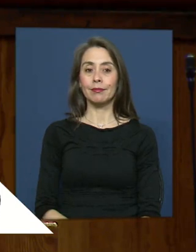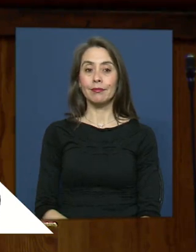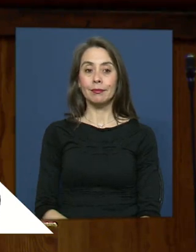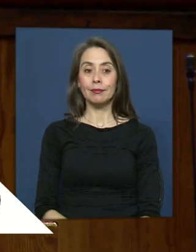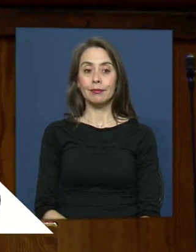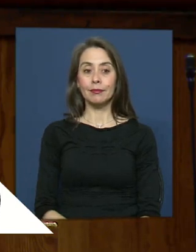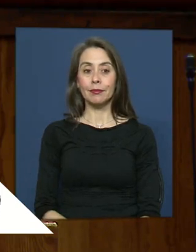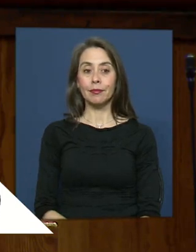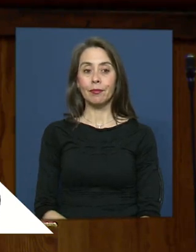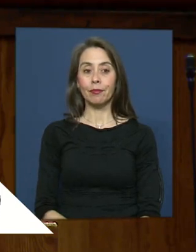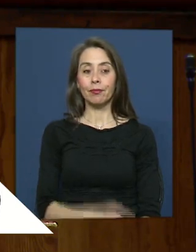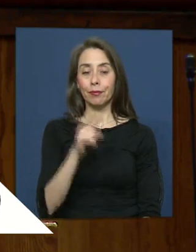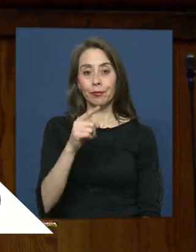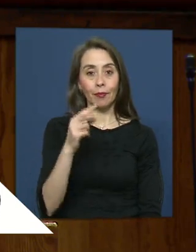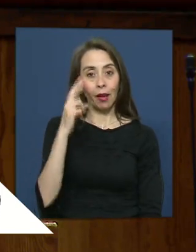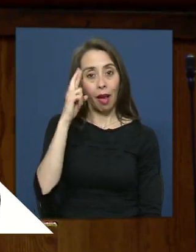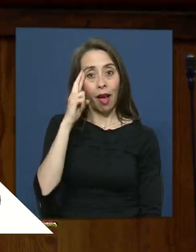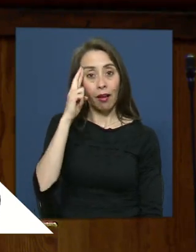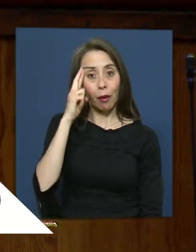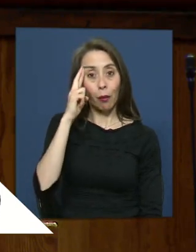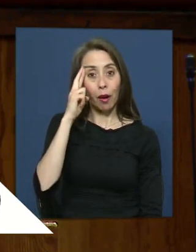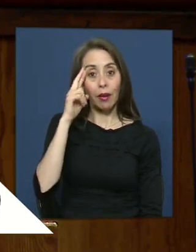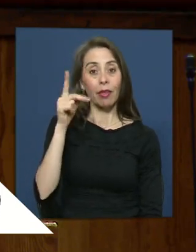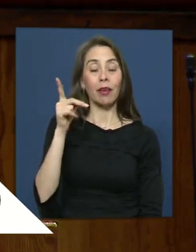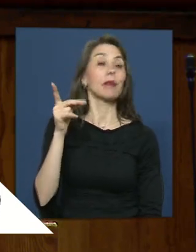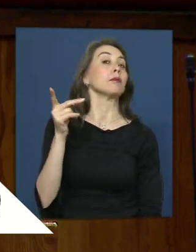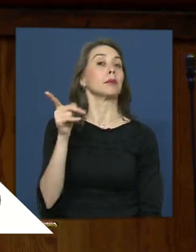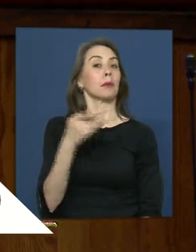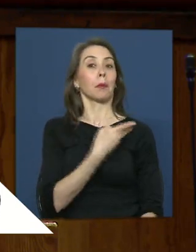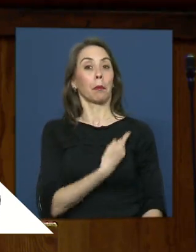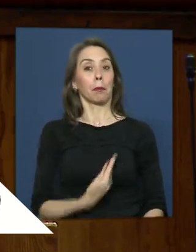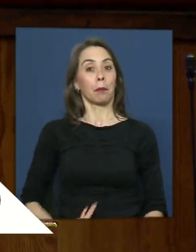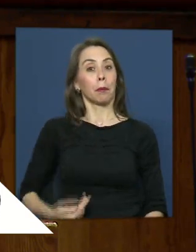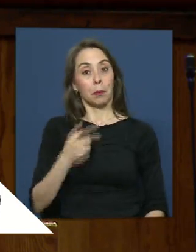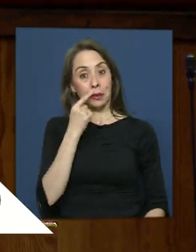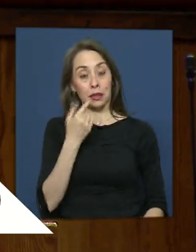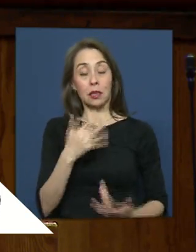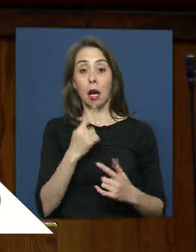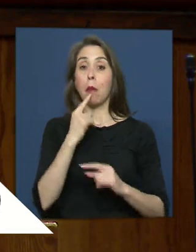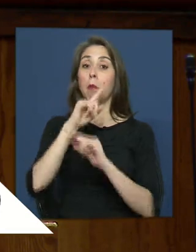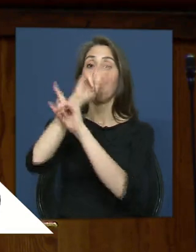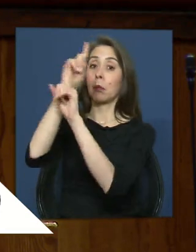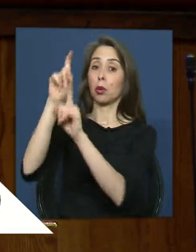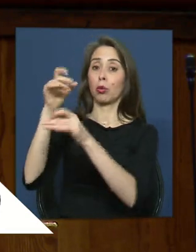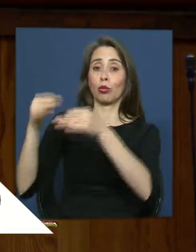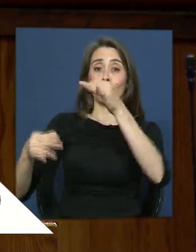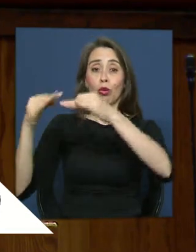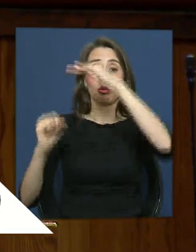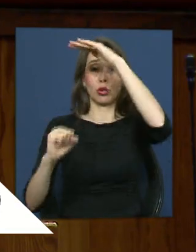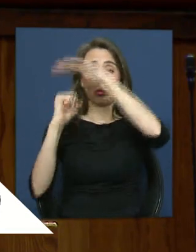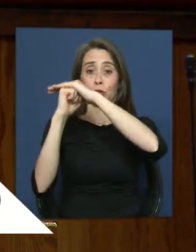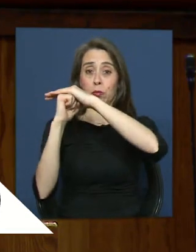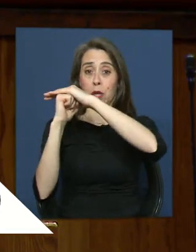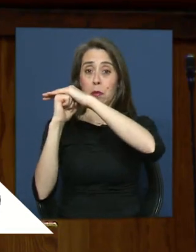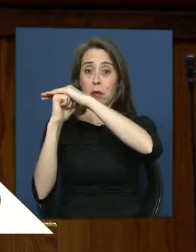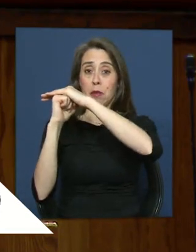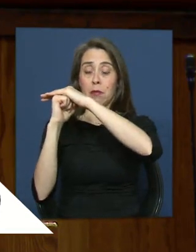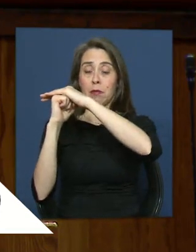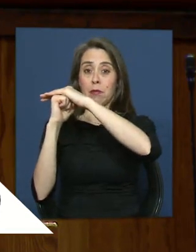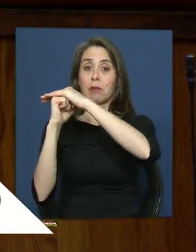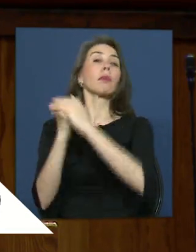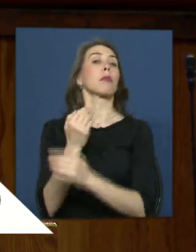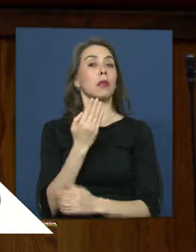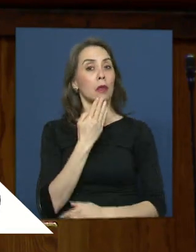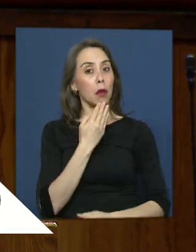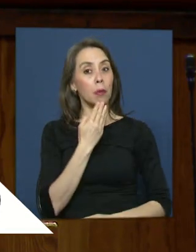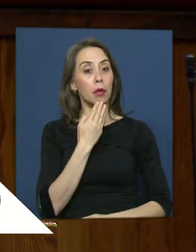Cabe recordar también, presidente, que ello no solo fue consultado a la excelentísima Corte Suprema, sino